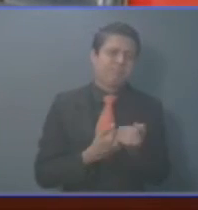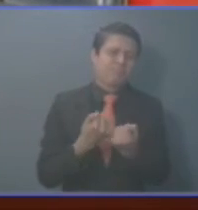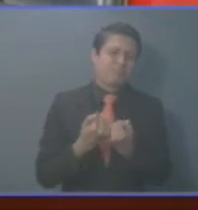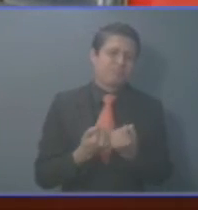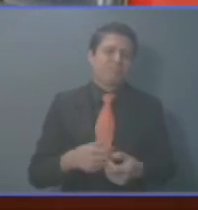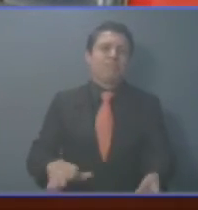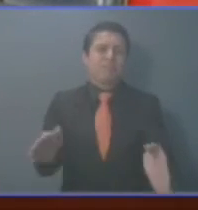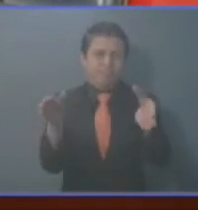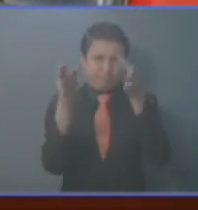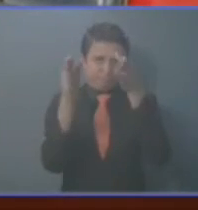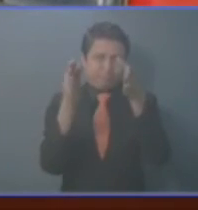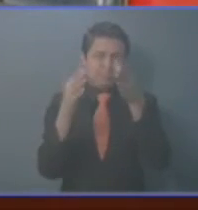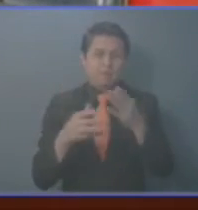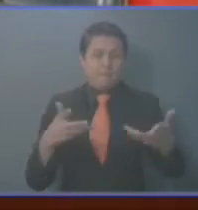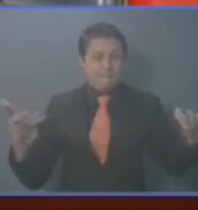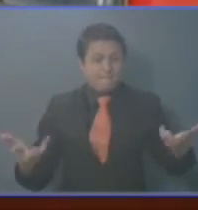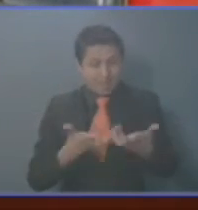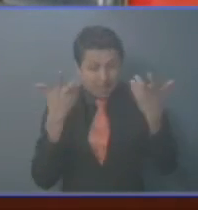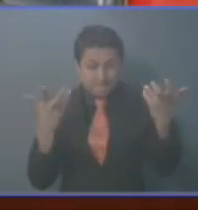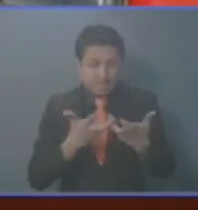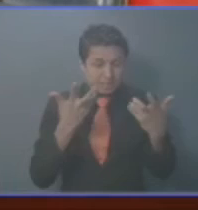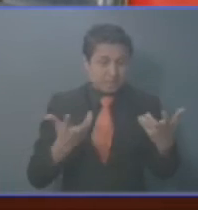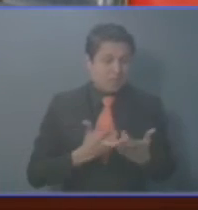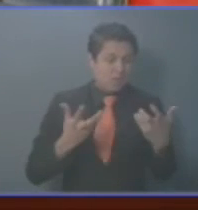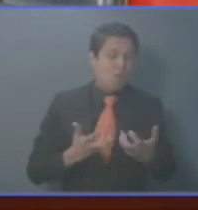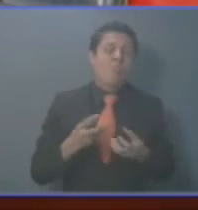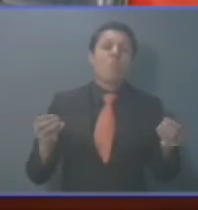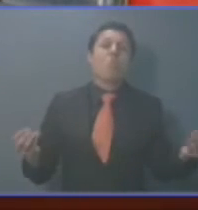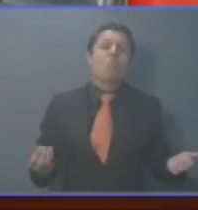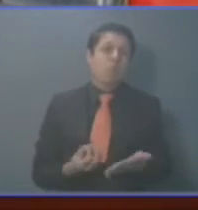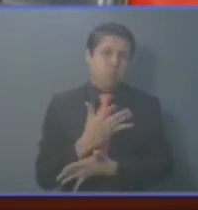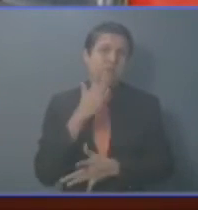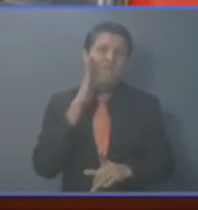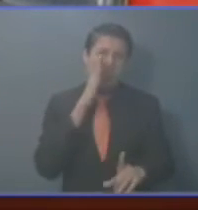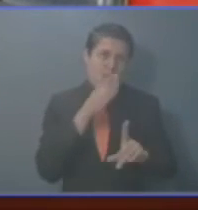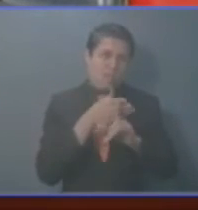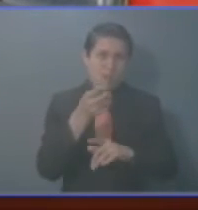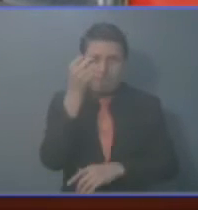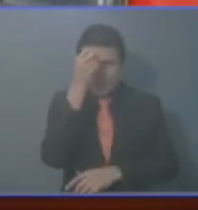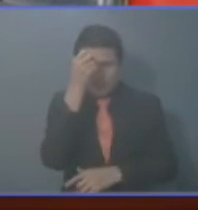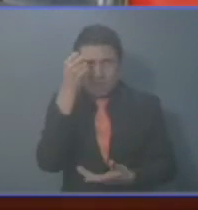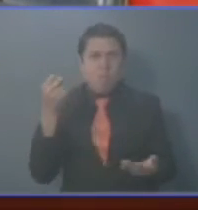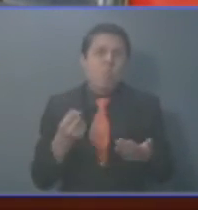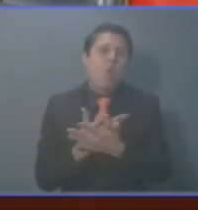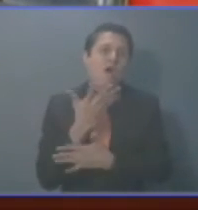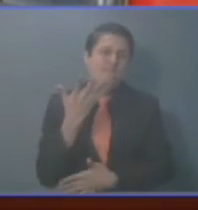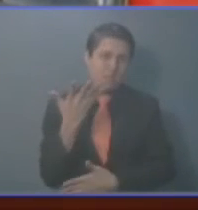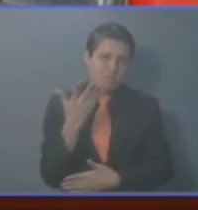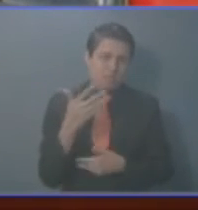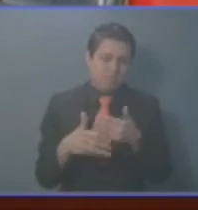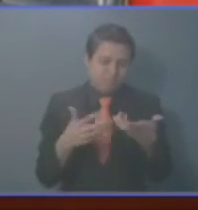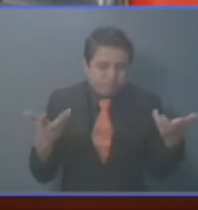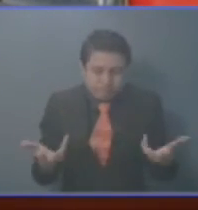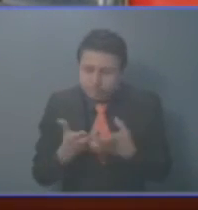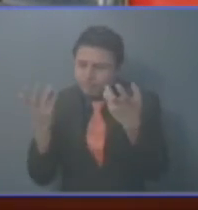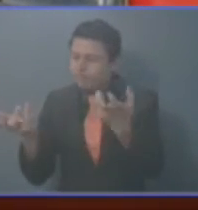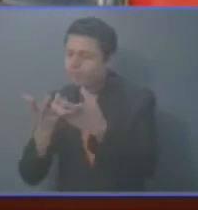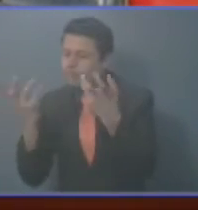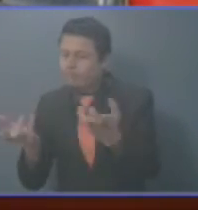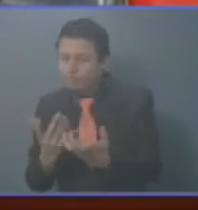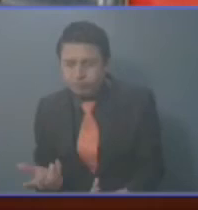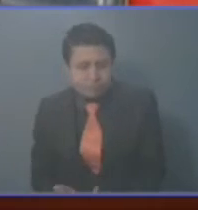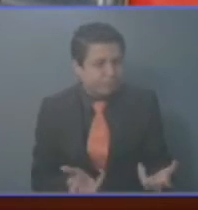el conocimiento, la investigación y la innovación y los desarrollos tecnológicos. Esto implica que deben establecer principios y criterios